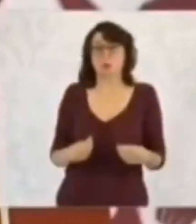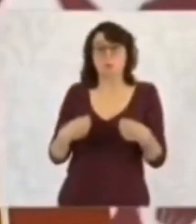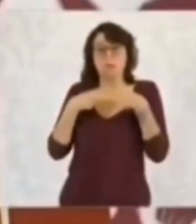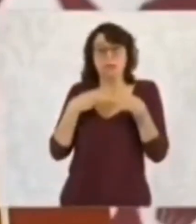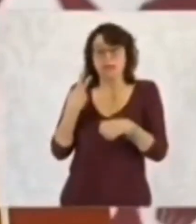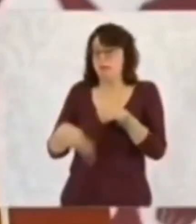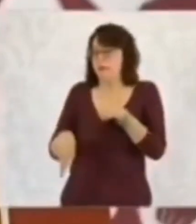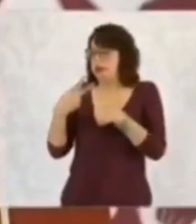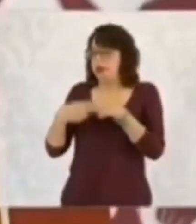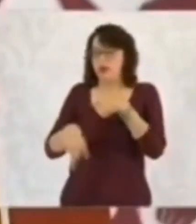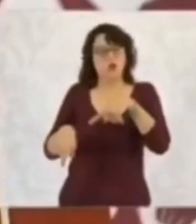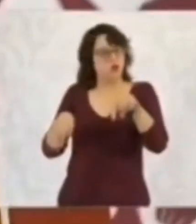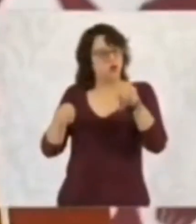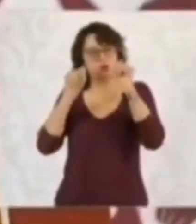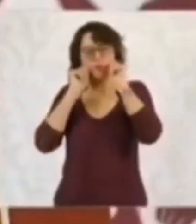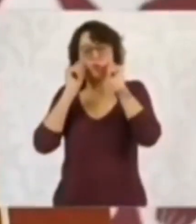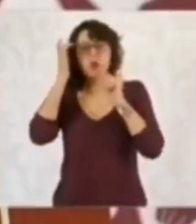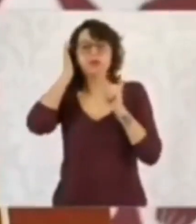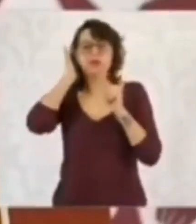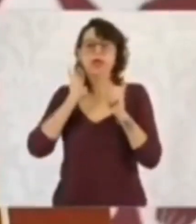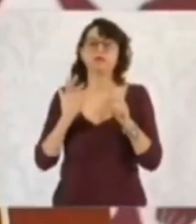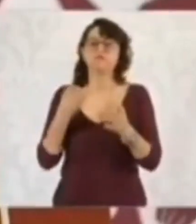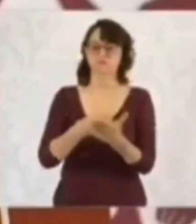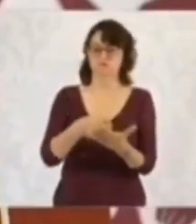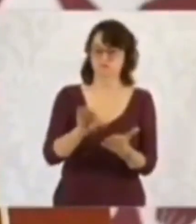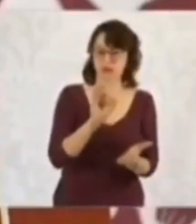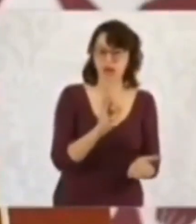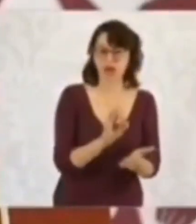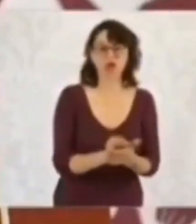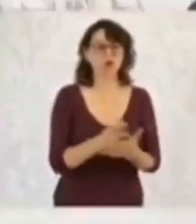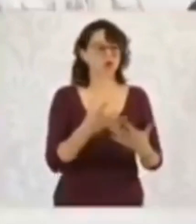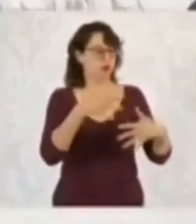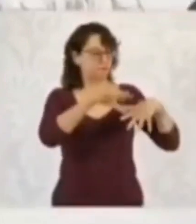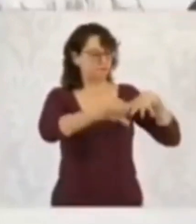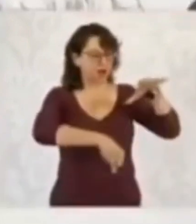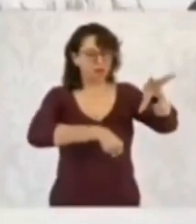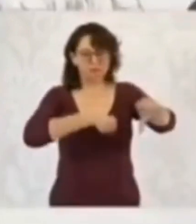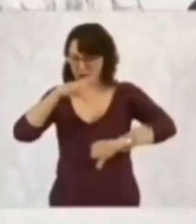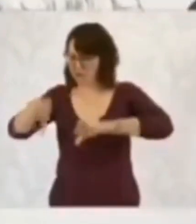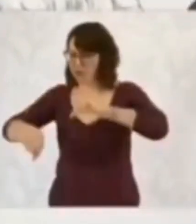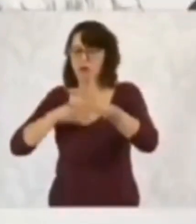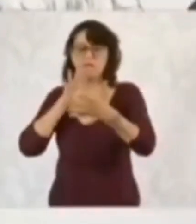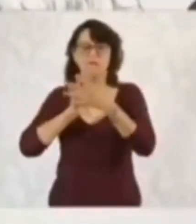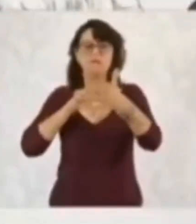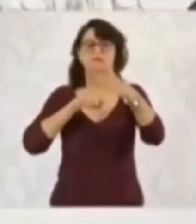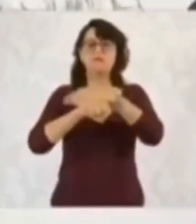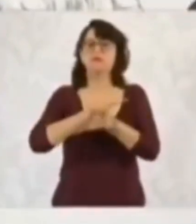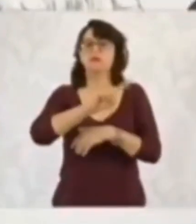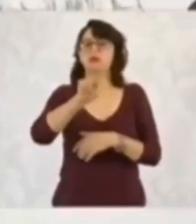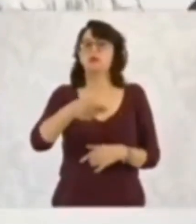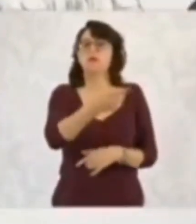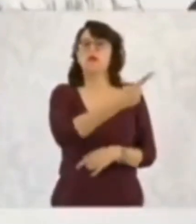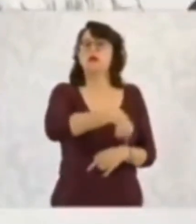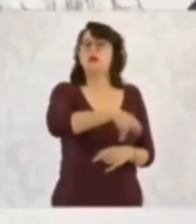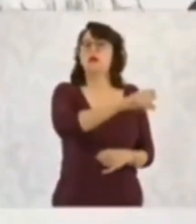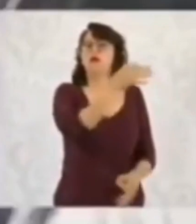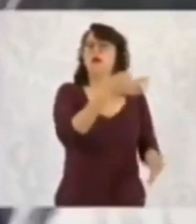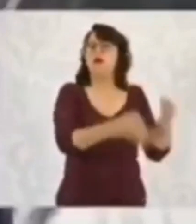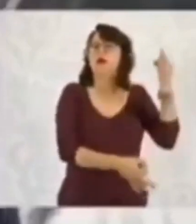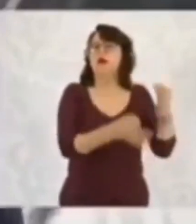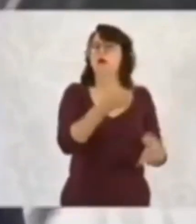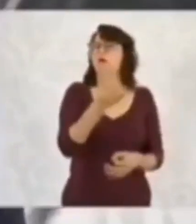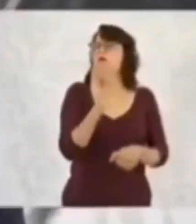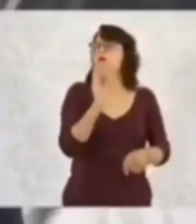riesgo sus propias vidas. Por ello es inaceptable que órganos jurisdiccionales, cuya misión es salvaguardar el orden y la